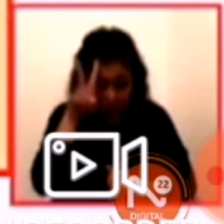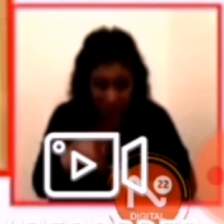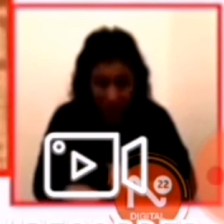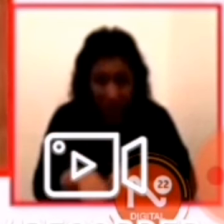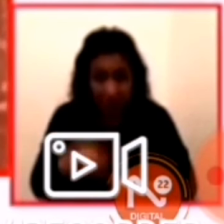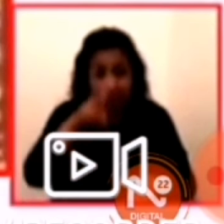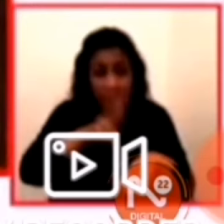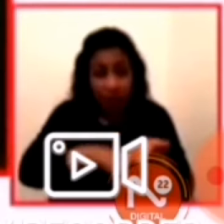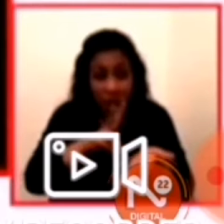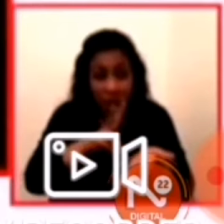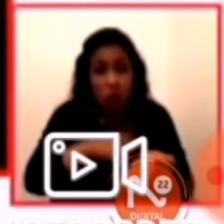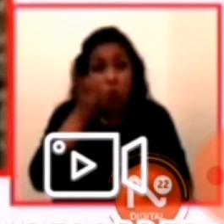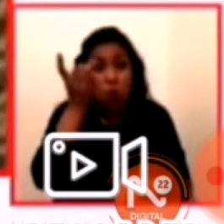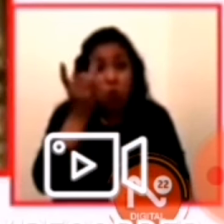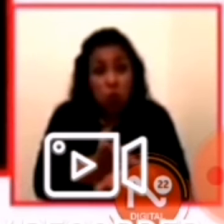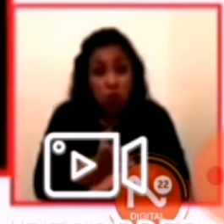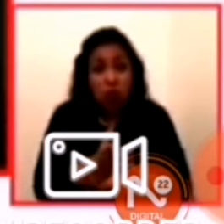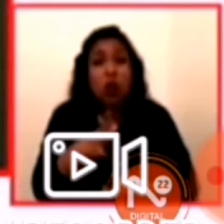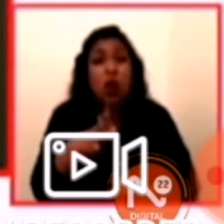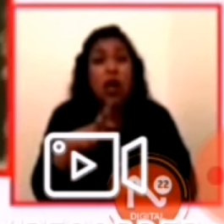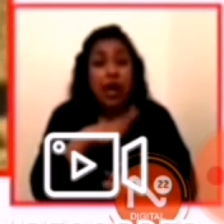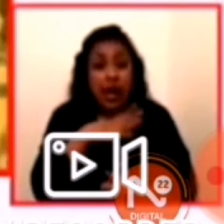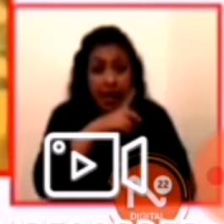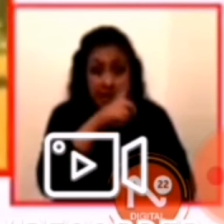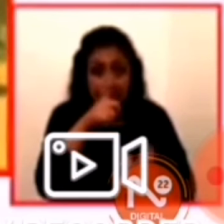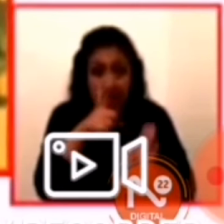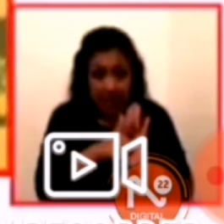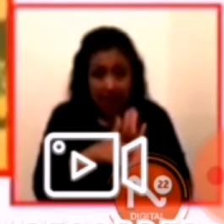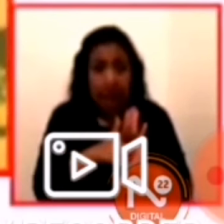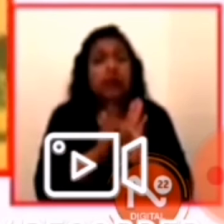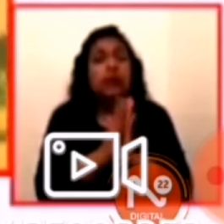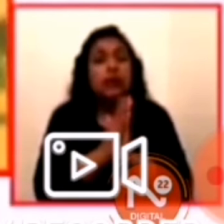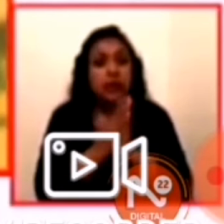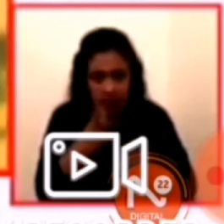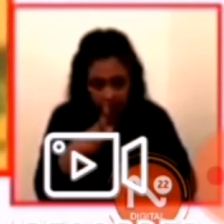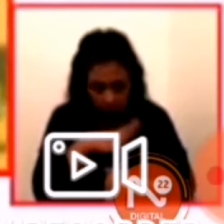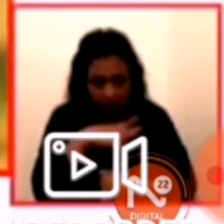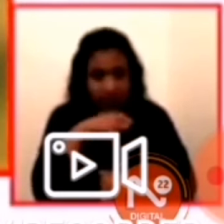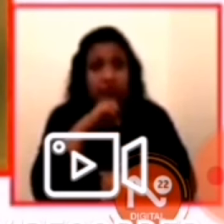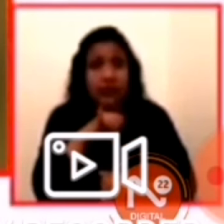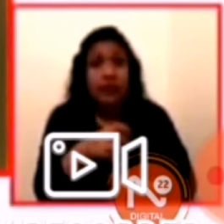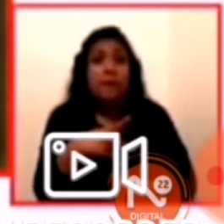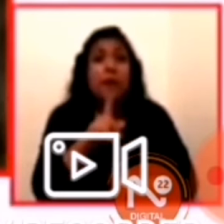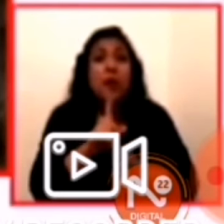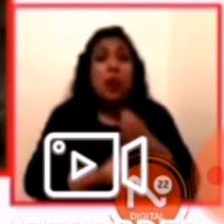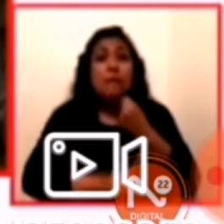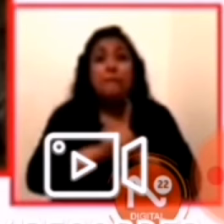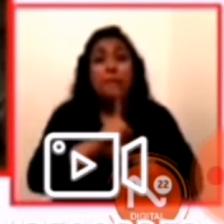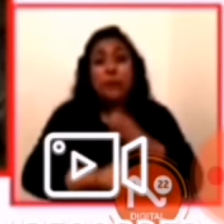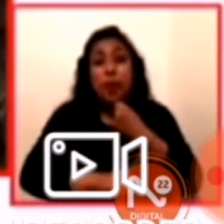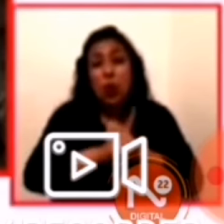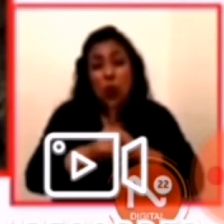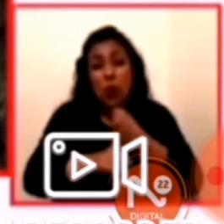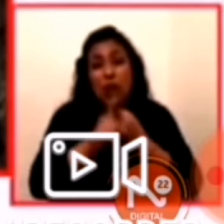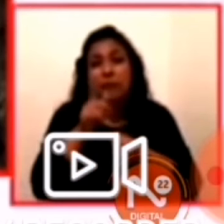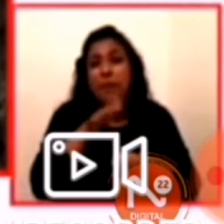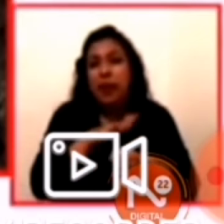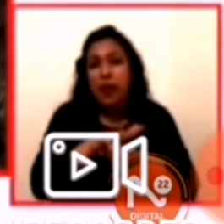precio único existe, la ley del libro existe. El gran problema es que